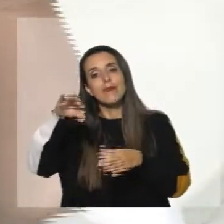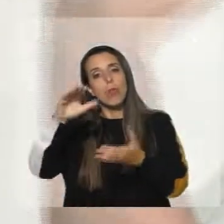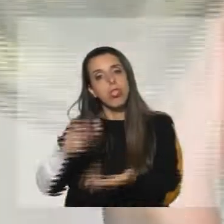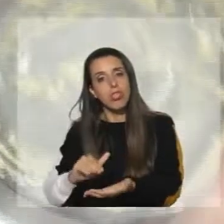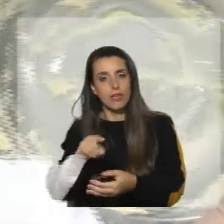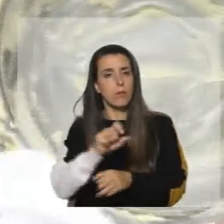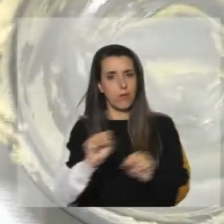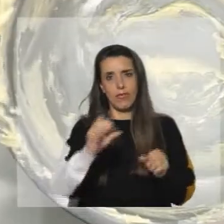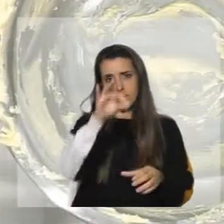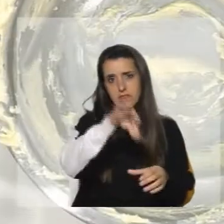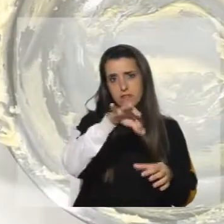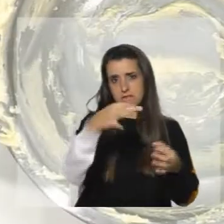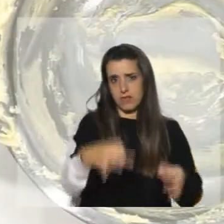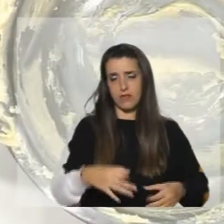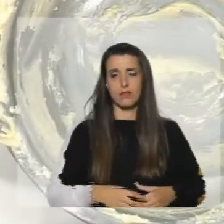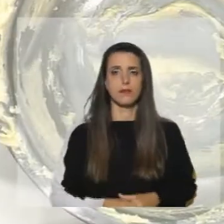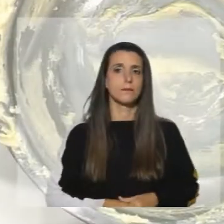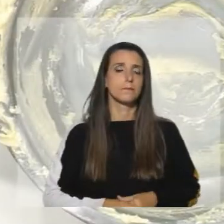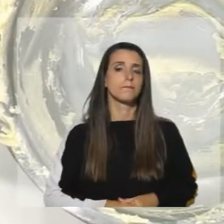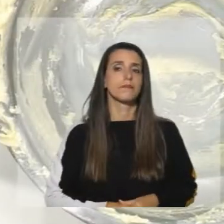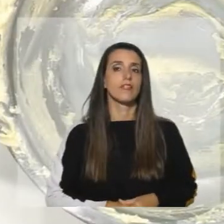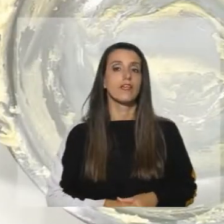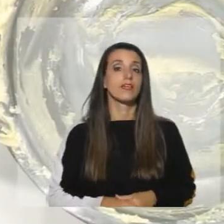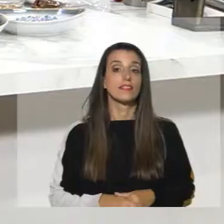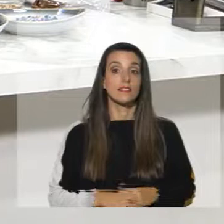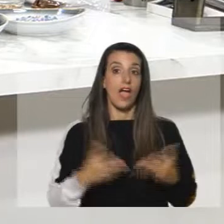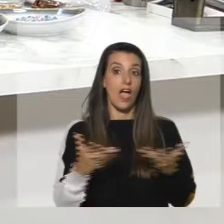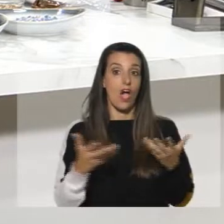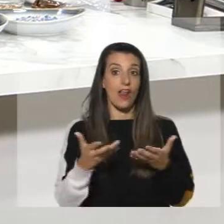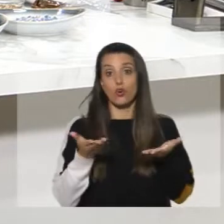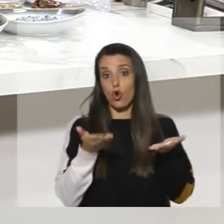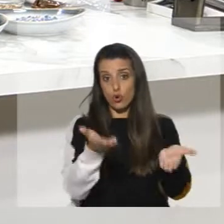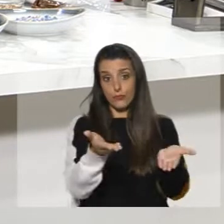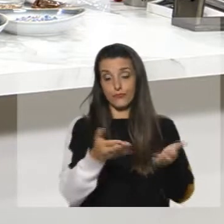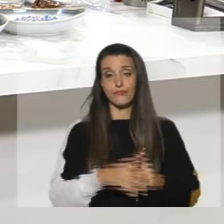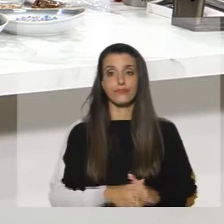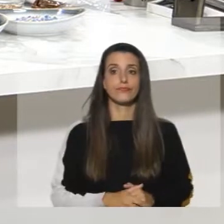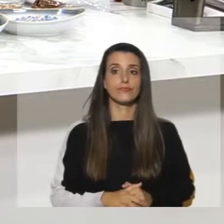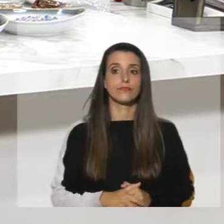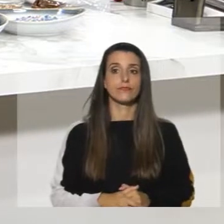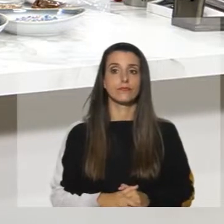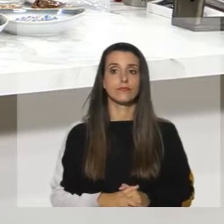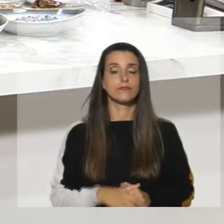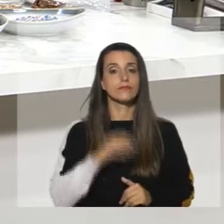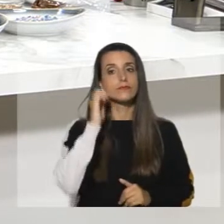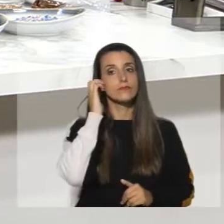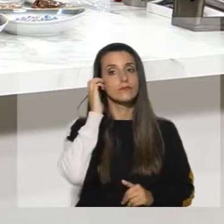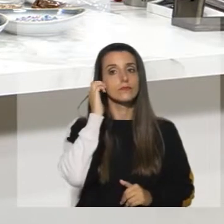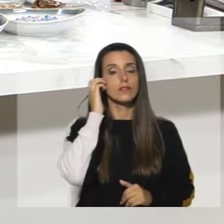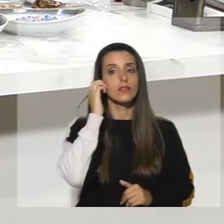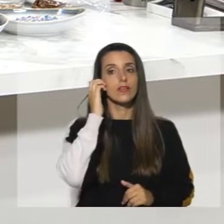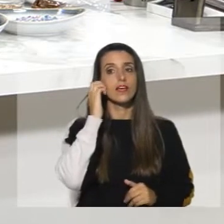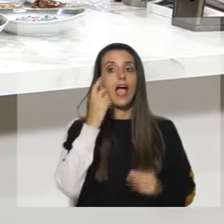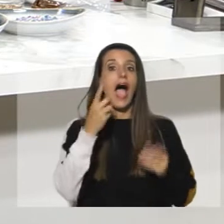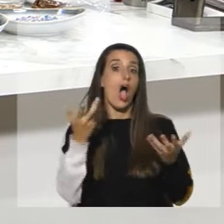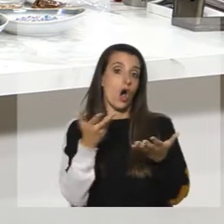¿Tá? Entonces, ya la voy a colocar en el horno. Lo que hago es, obviamente, extender